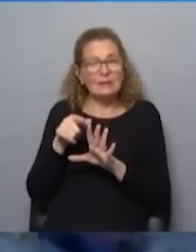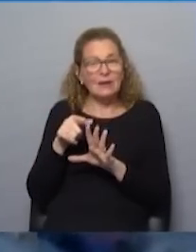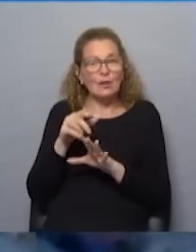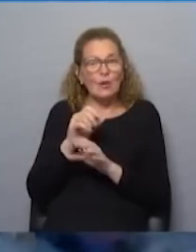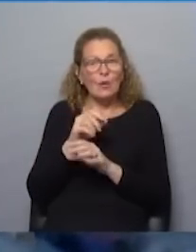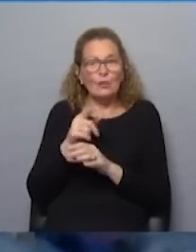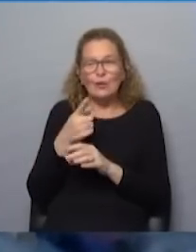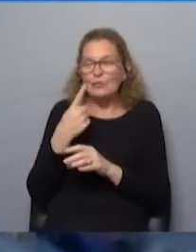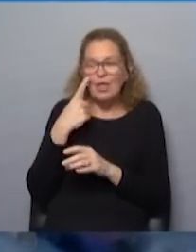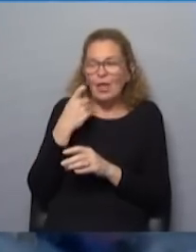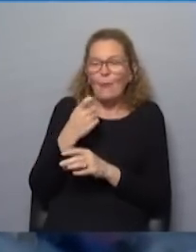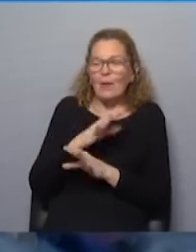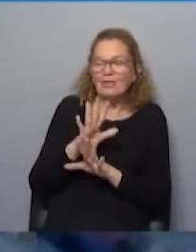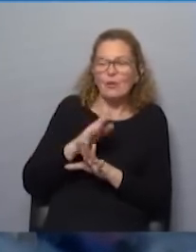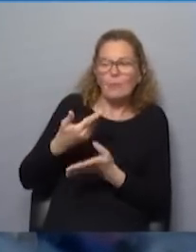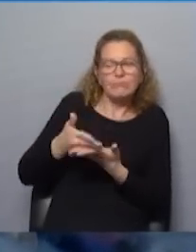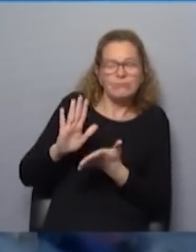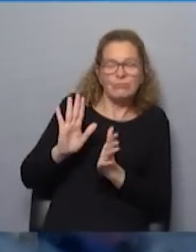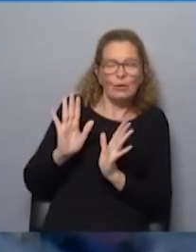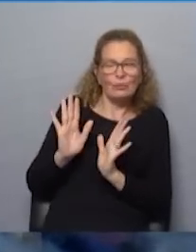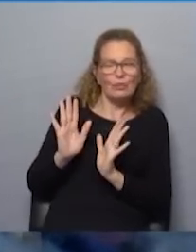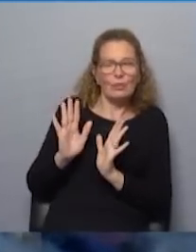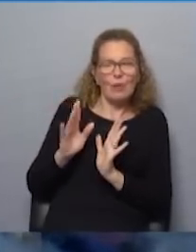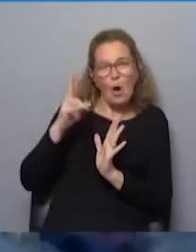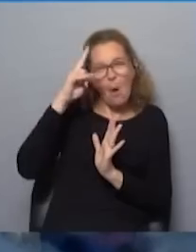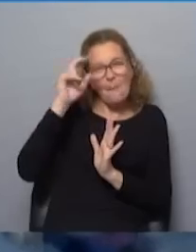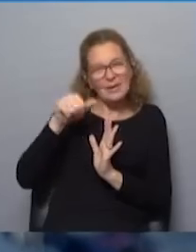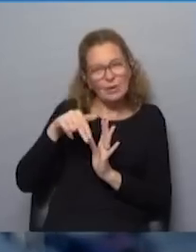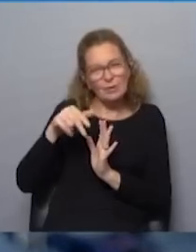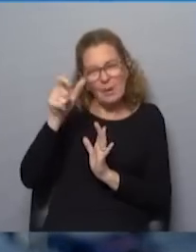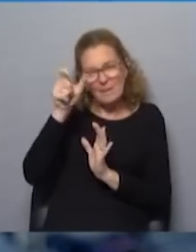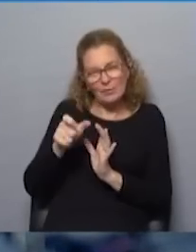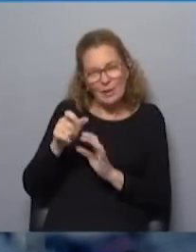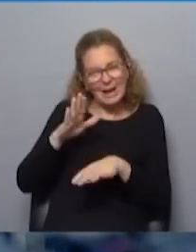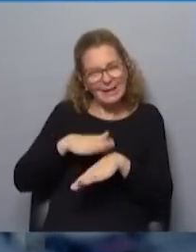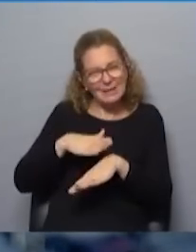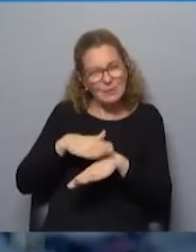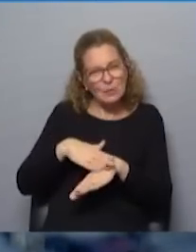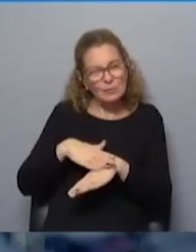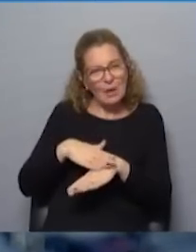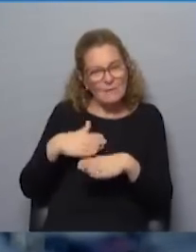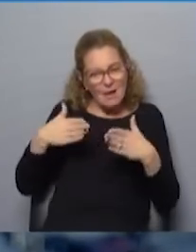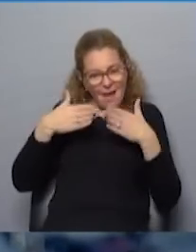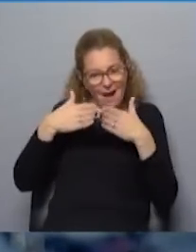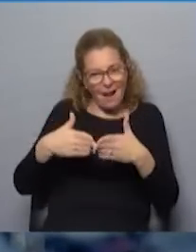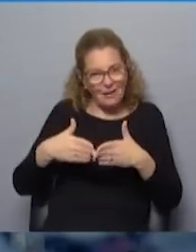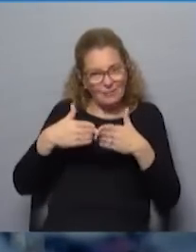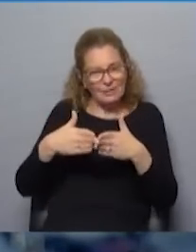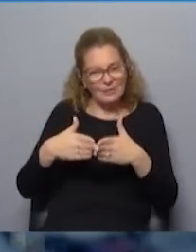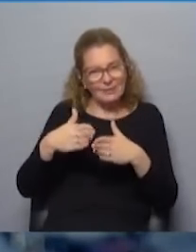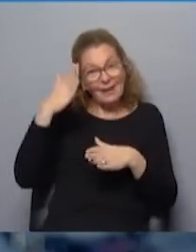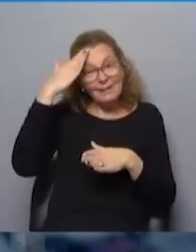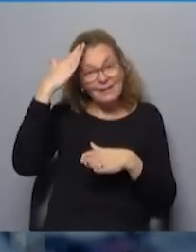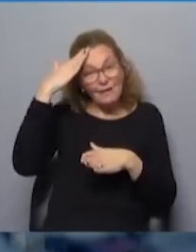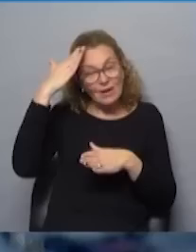tomaron en cuenta opiniones de gente que está en el quehacer portuario se lo da